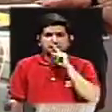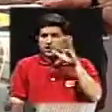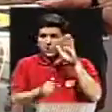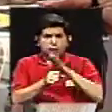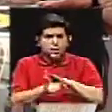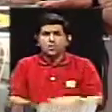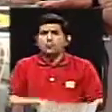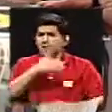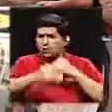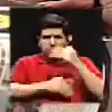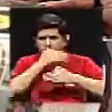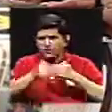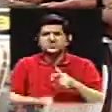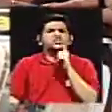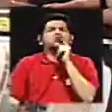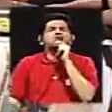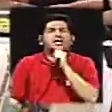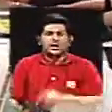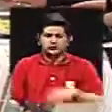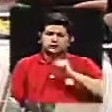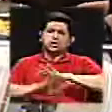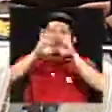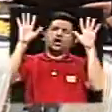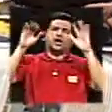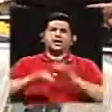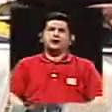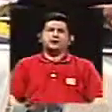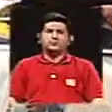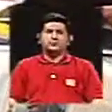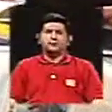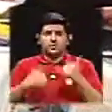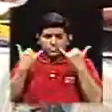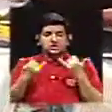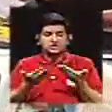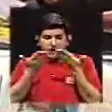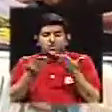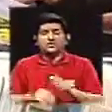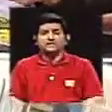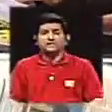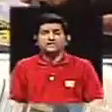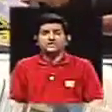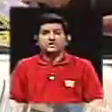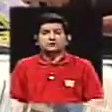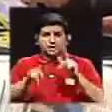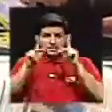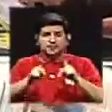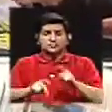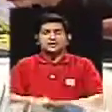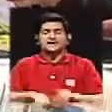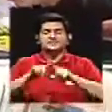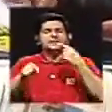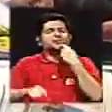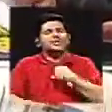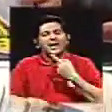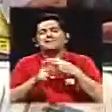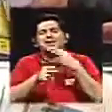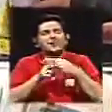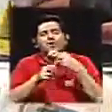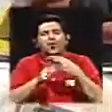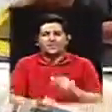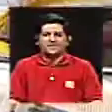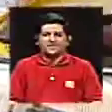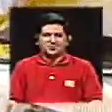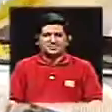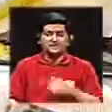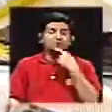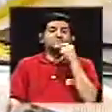un breviario? Claro, ¿quién? Claro, claro. ¿Quién, don Jorge? Ya lo aportaron. ¿Quién? Si no, ¿quién? Hay gente que ustedes invitaron. No, nombres. No, no podemos usted